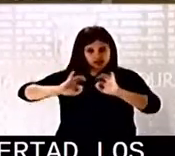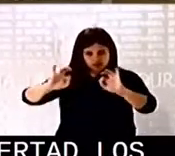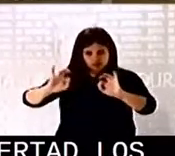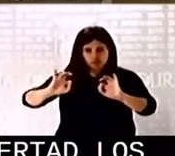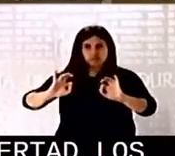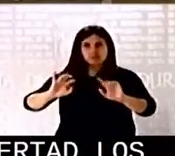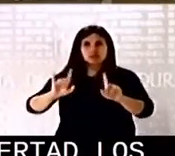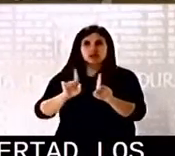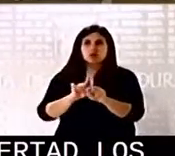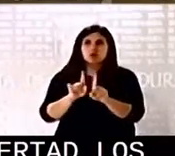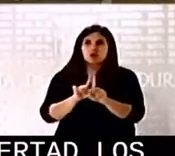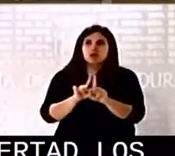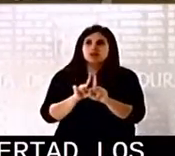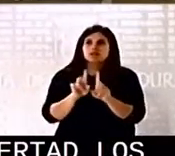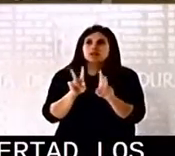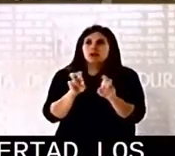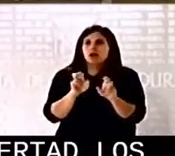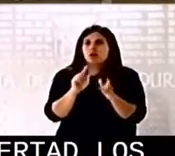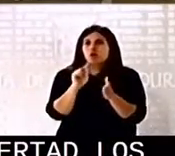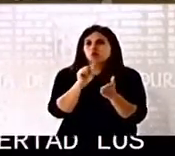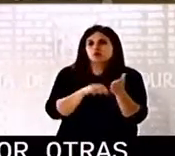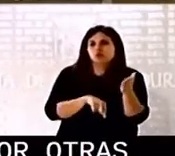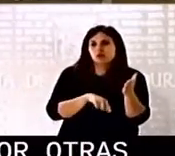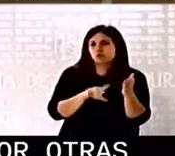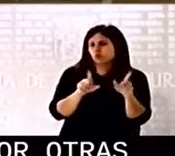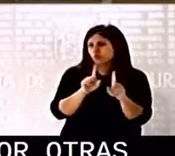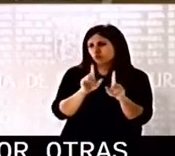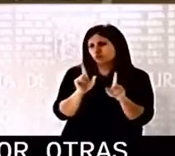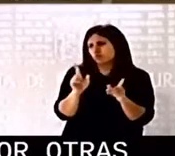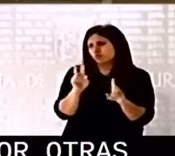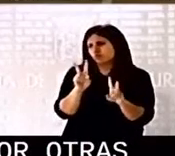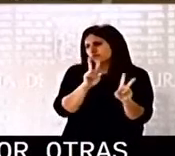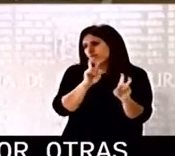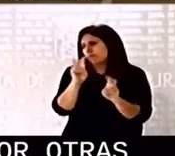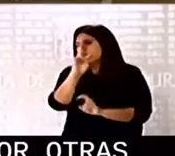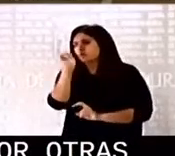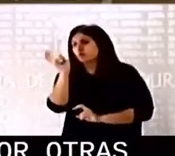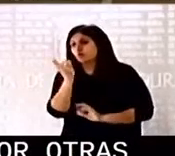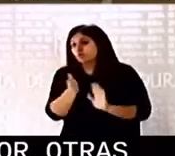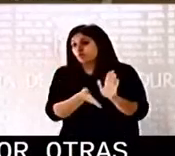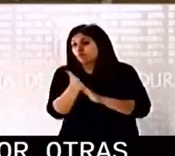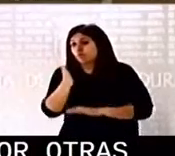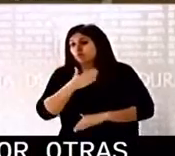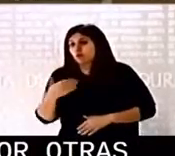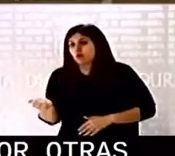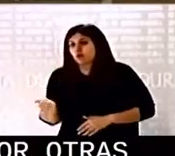no por el contrato, sino por otras cuestiones, deciden irse, es que se pueden ir.